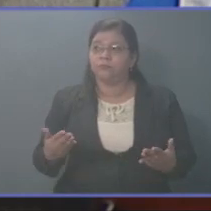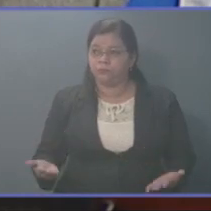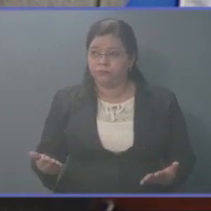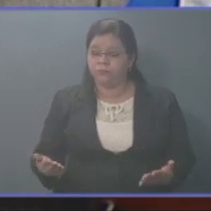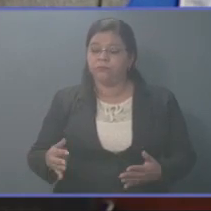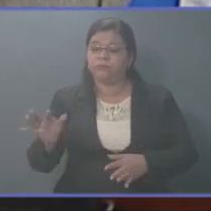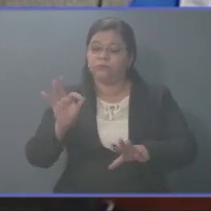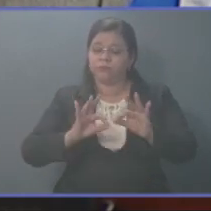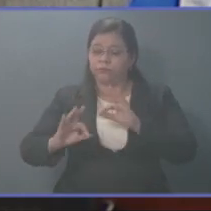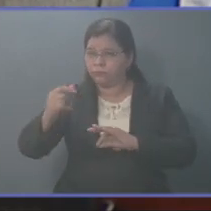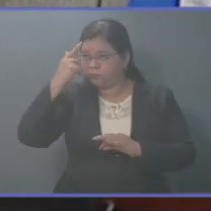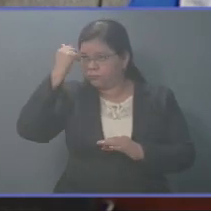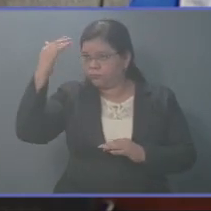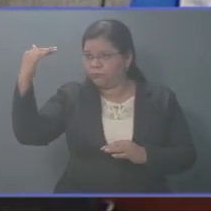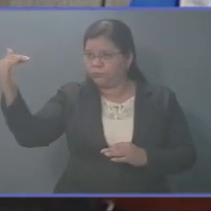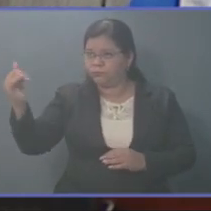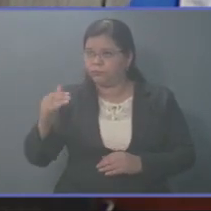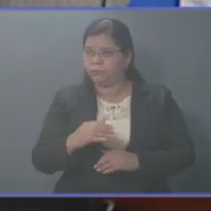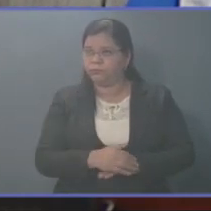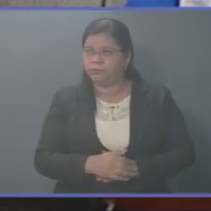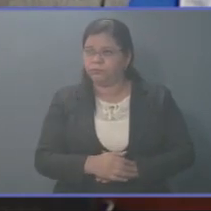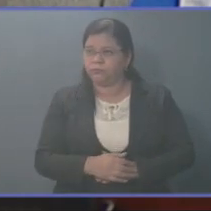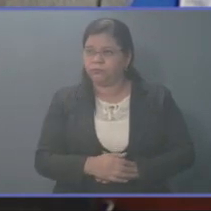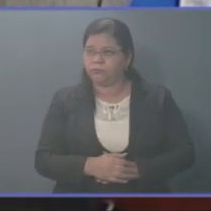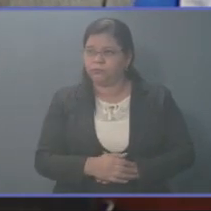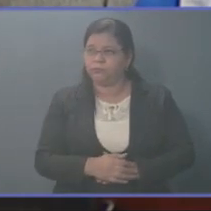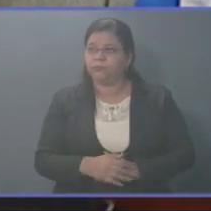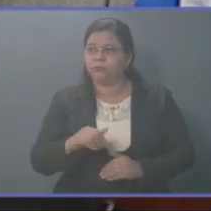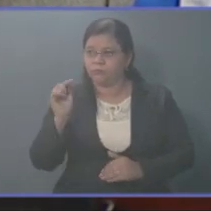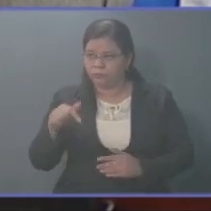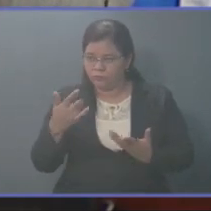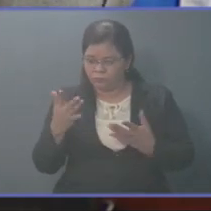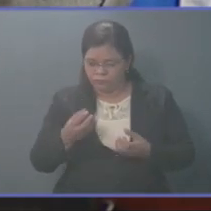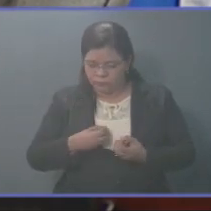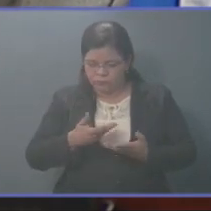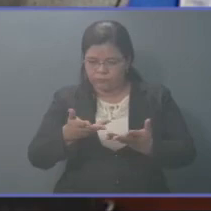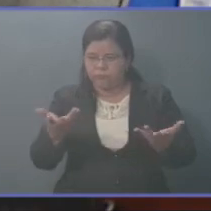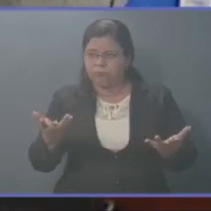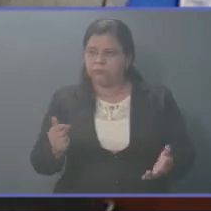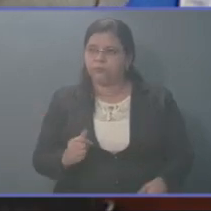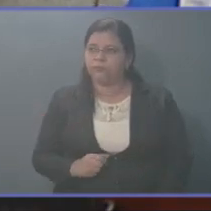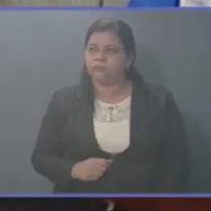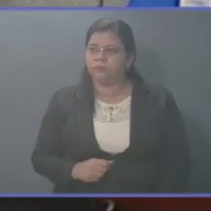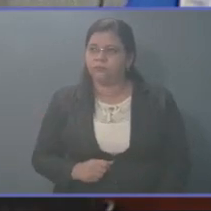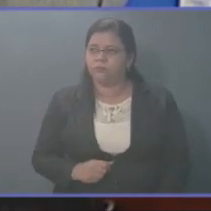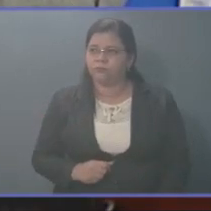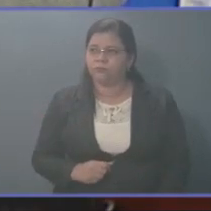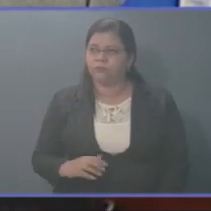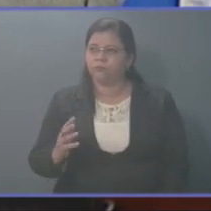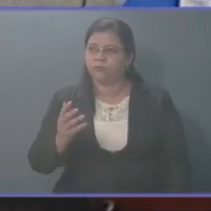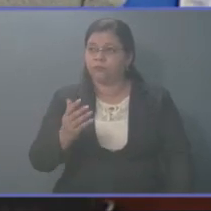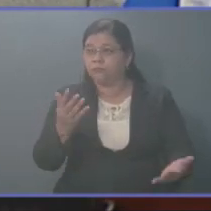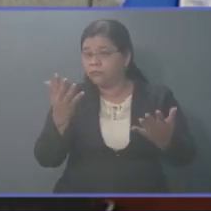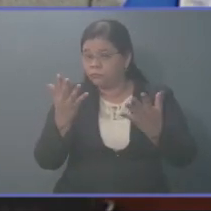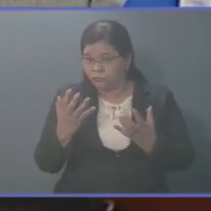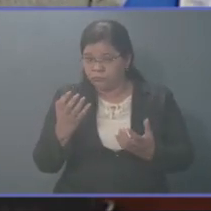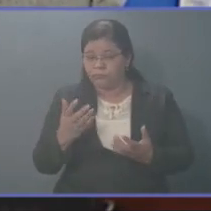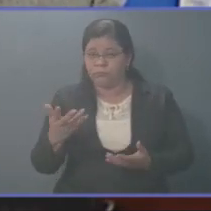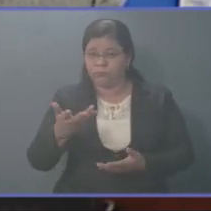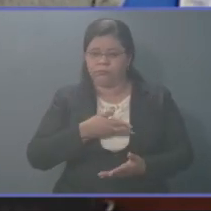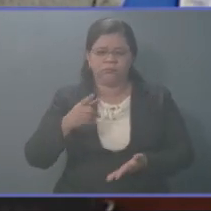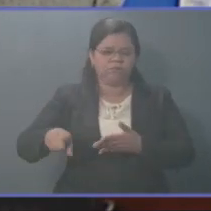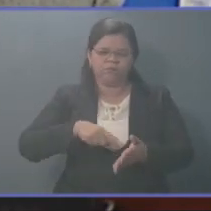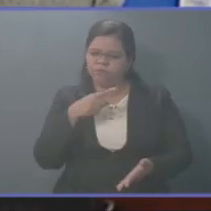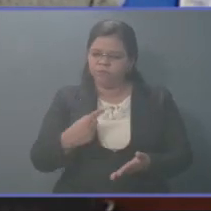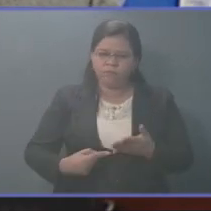de algunos políticos se está manifestando. Y queréis prohibir